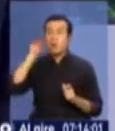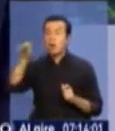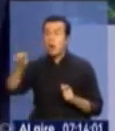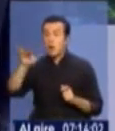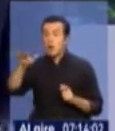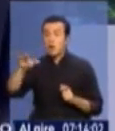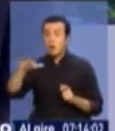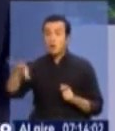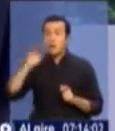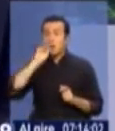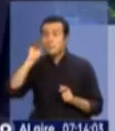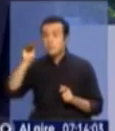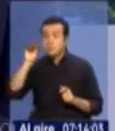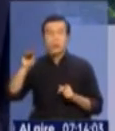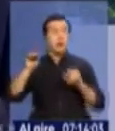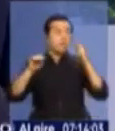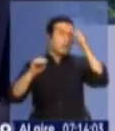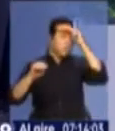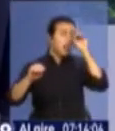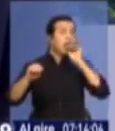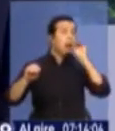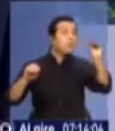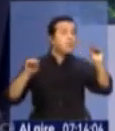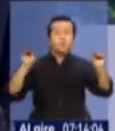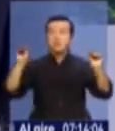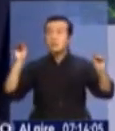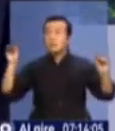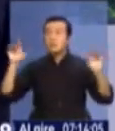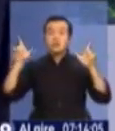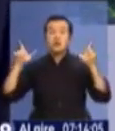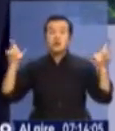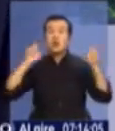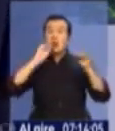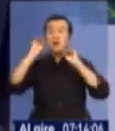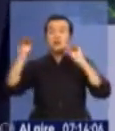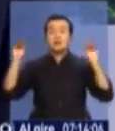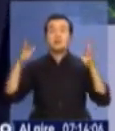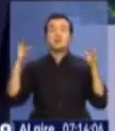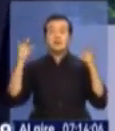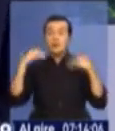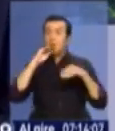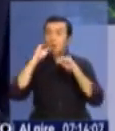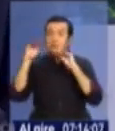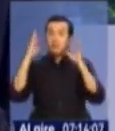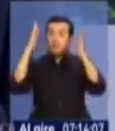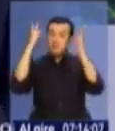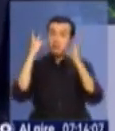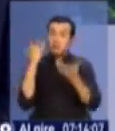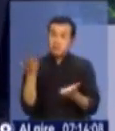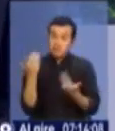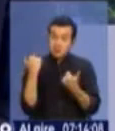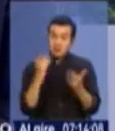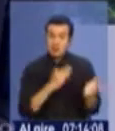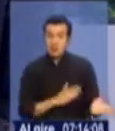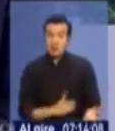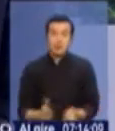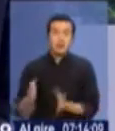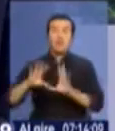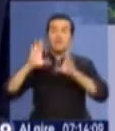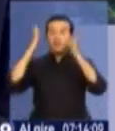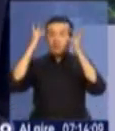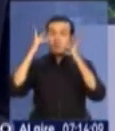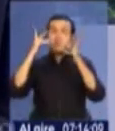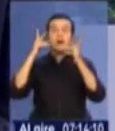a perú para visibilizar para decir lo que estamos haciendo para indicar lo que es el festival de las artes